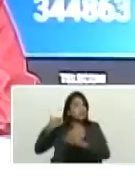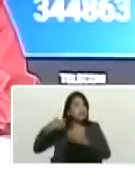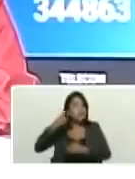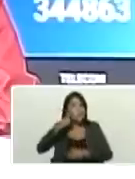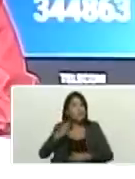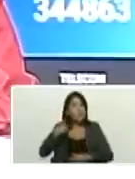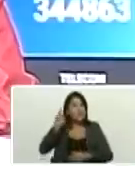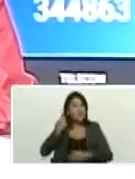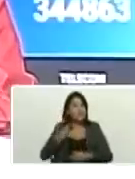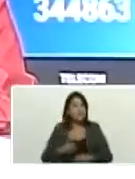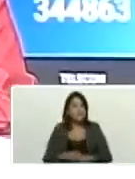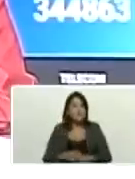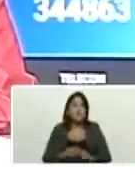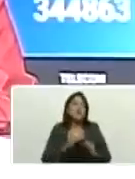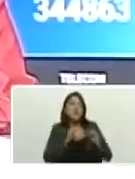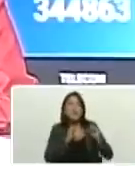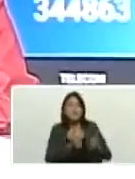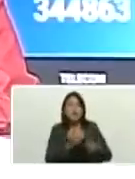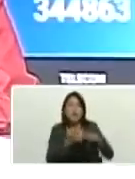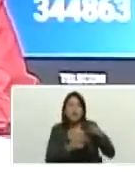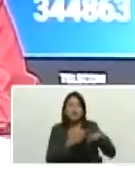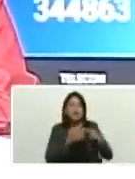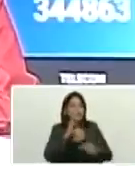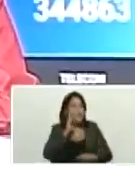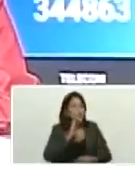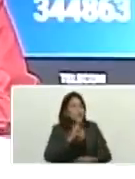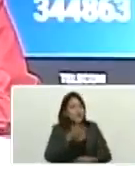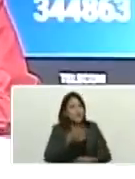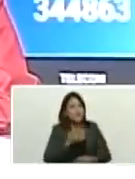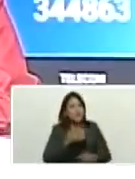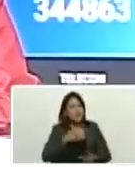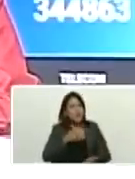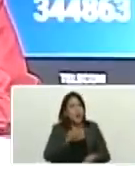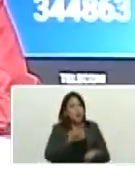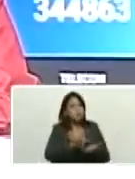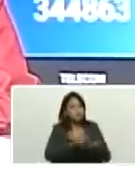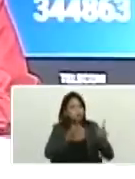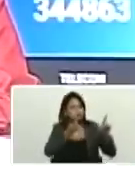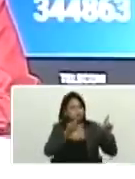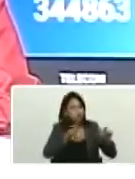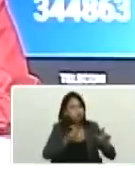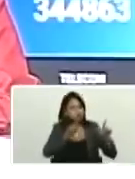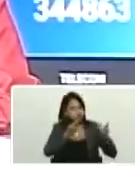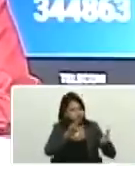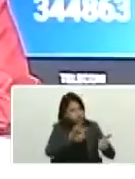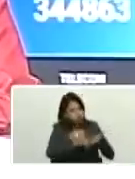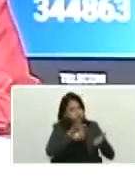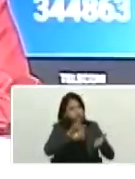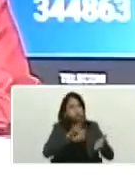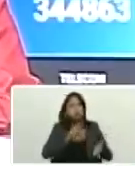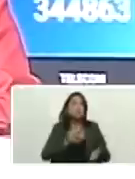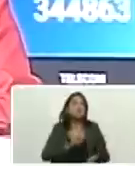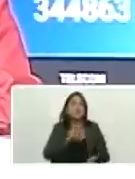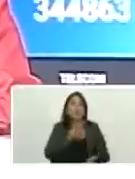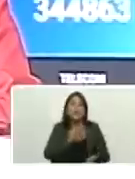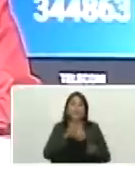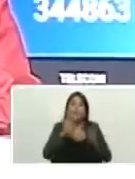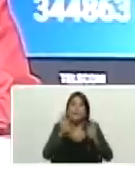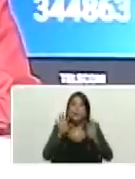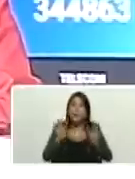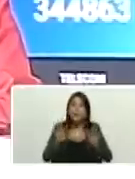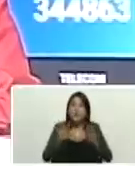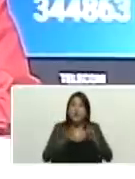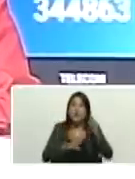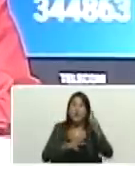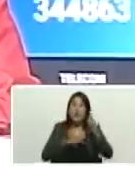del inicio de la revolución bolivariana en el poder, autorizo la entrega de 49 obras